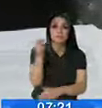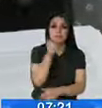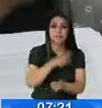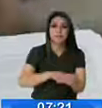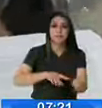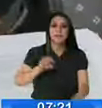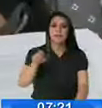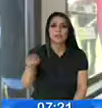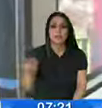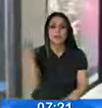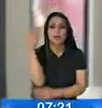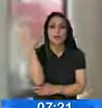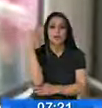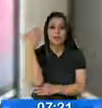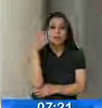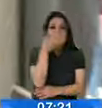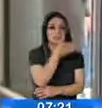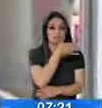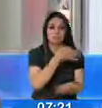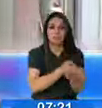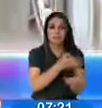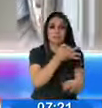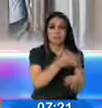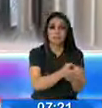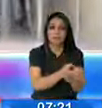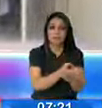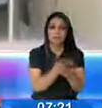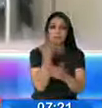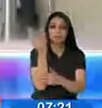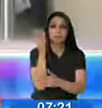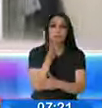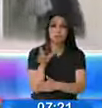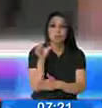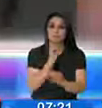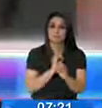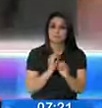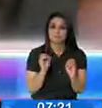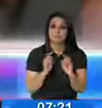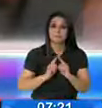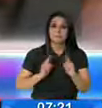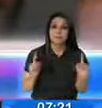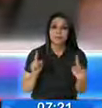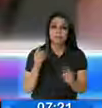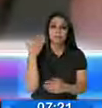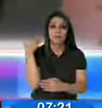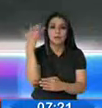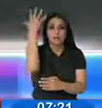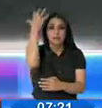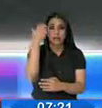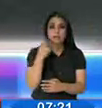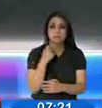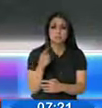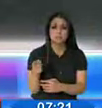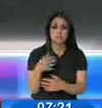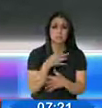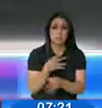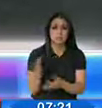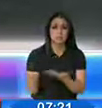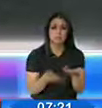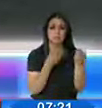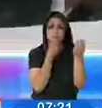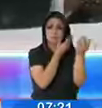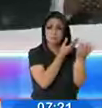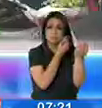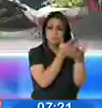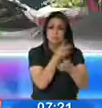hermanos del alcalde, quienes no comparecieron a la fiscalía el pasado lunes. Sin embargo, Rodas indicó que están prestos a colaborar con